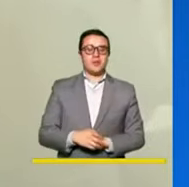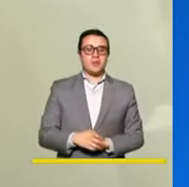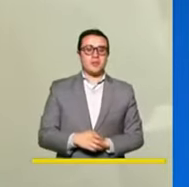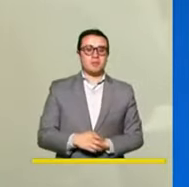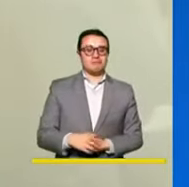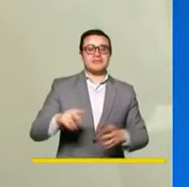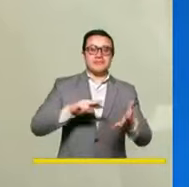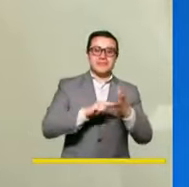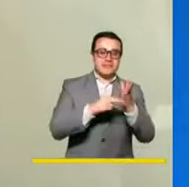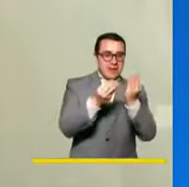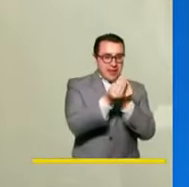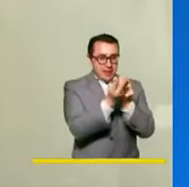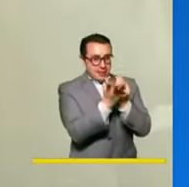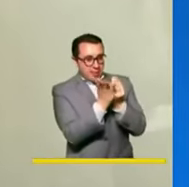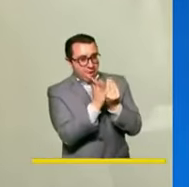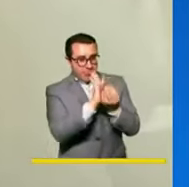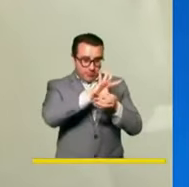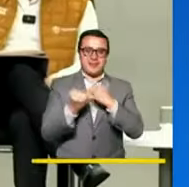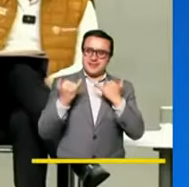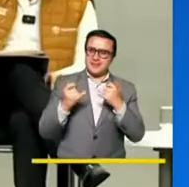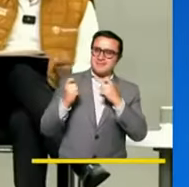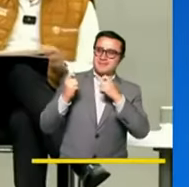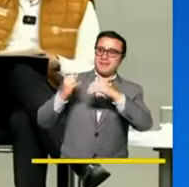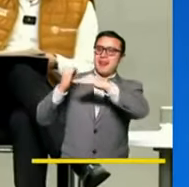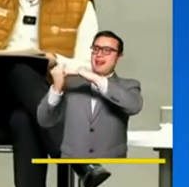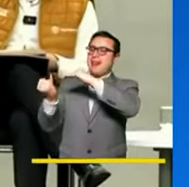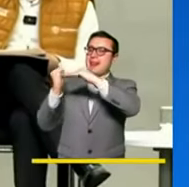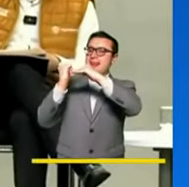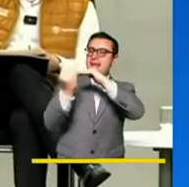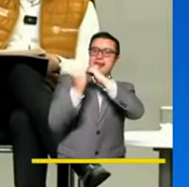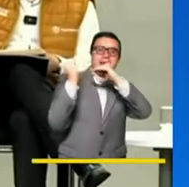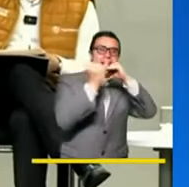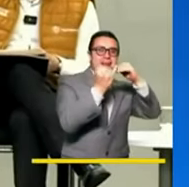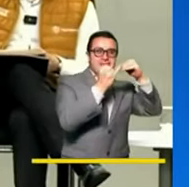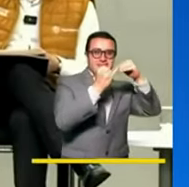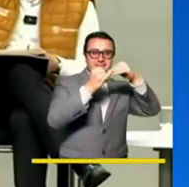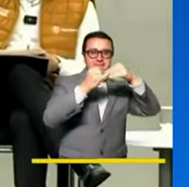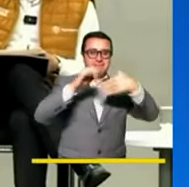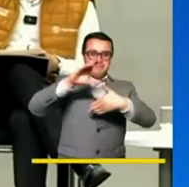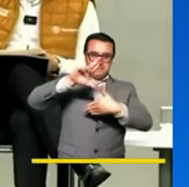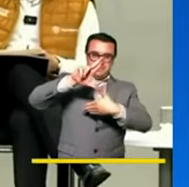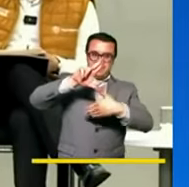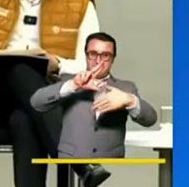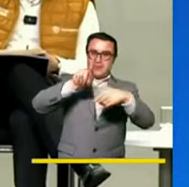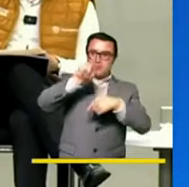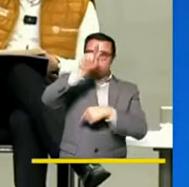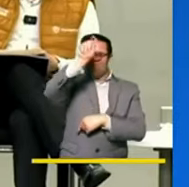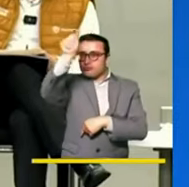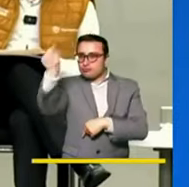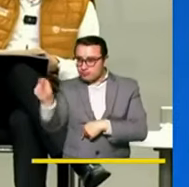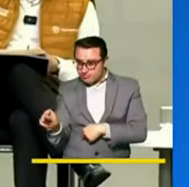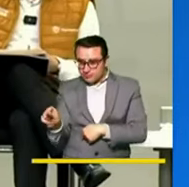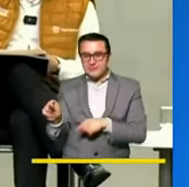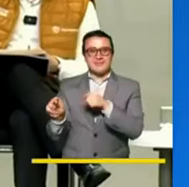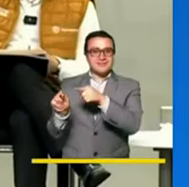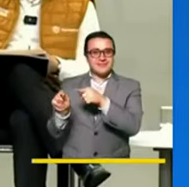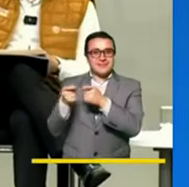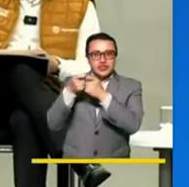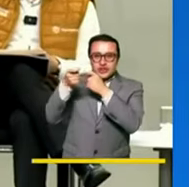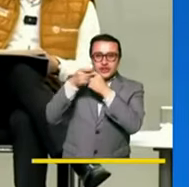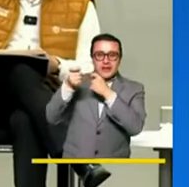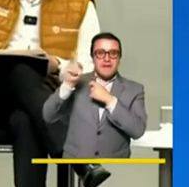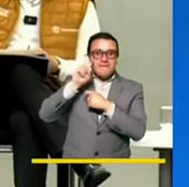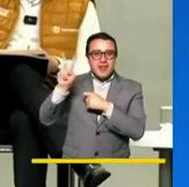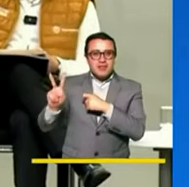la misma que mire Hace 6 meses yo no sé Hoy estamos en marzo en septiembre fueron las elecciones y usted vio lo que ocurrió con el